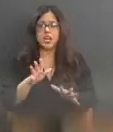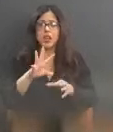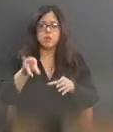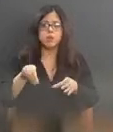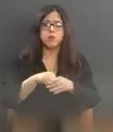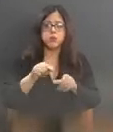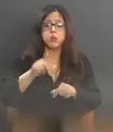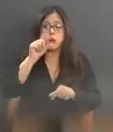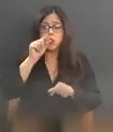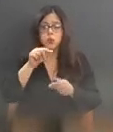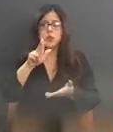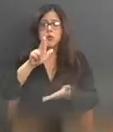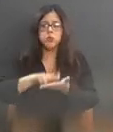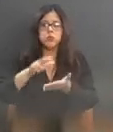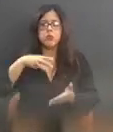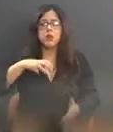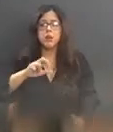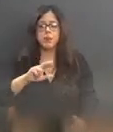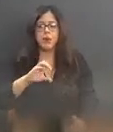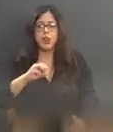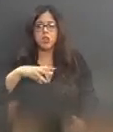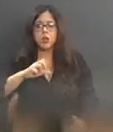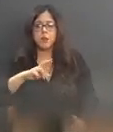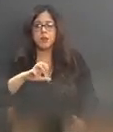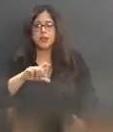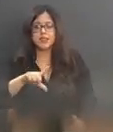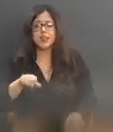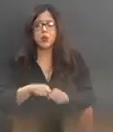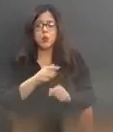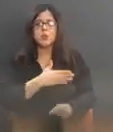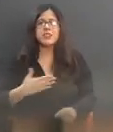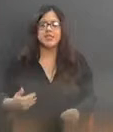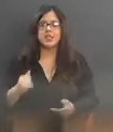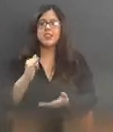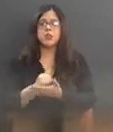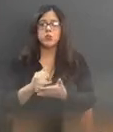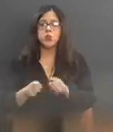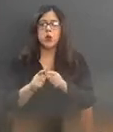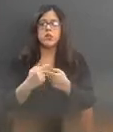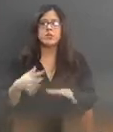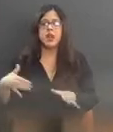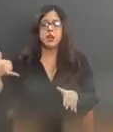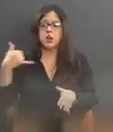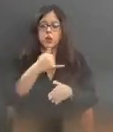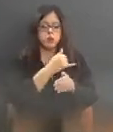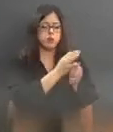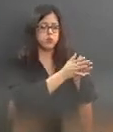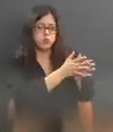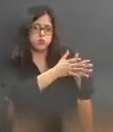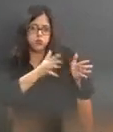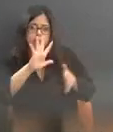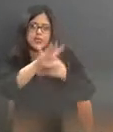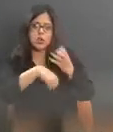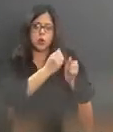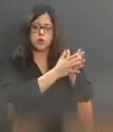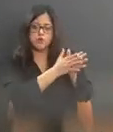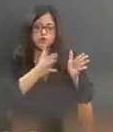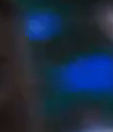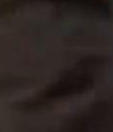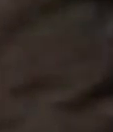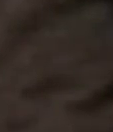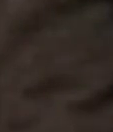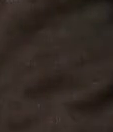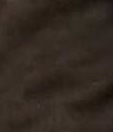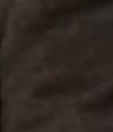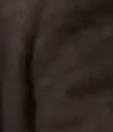está ratificado Mario Marcel como presidente de la institución en un periodo que iba a durar 5 años, que obviamente se va a ver interrumpido si